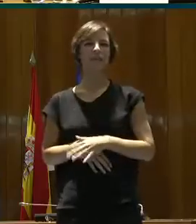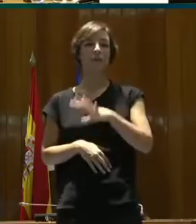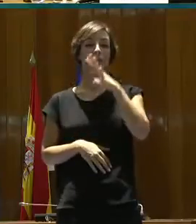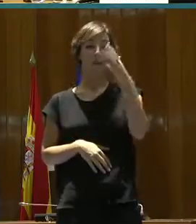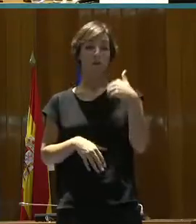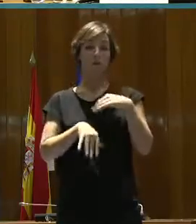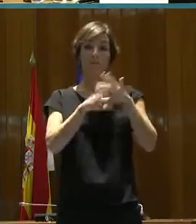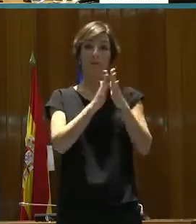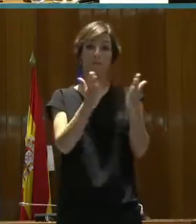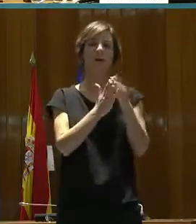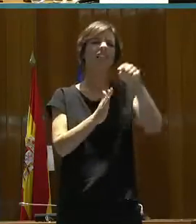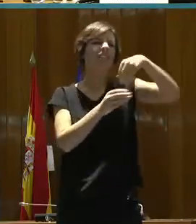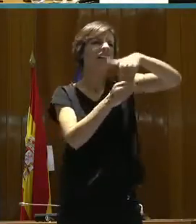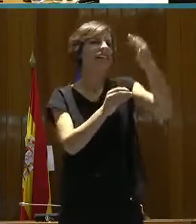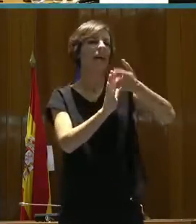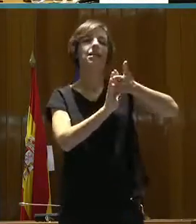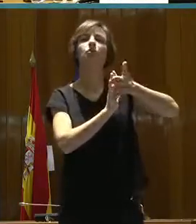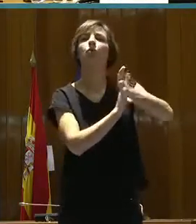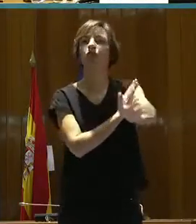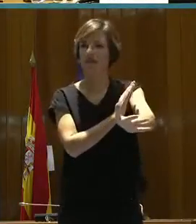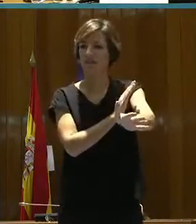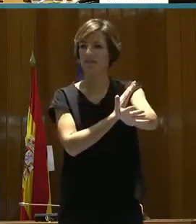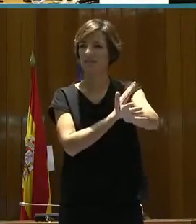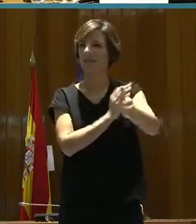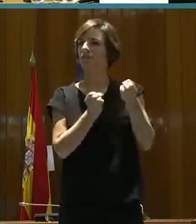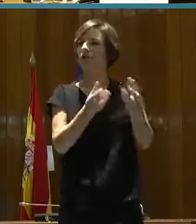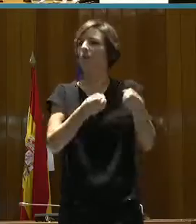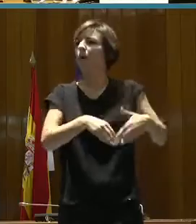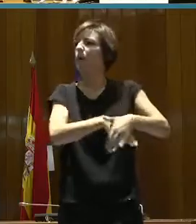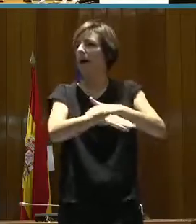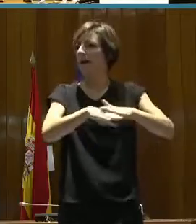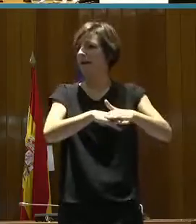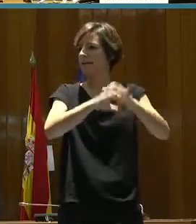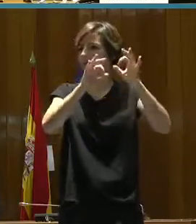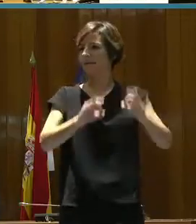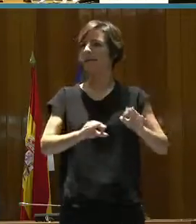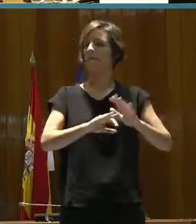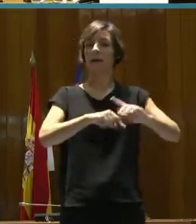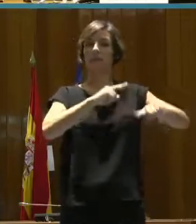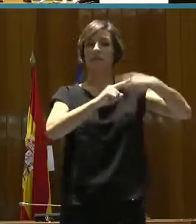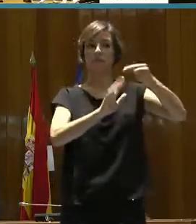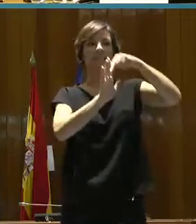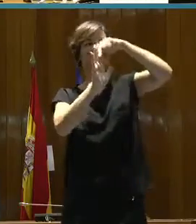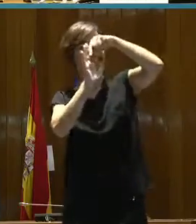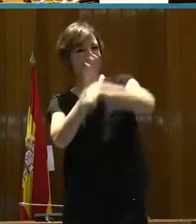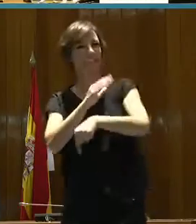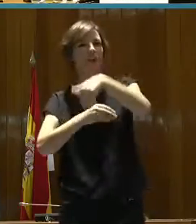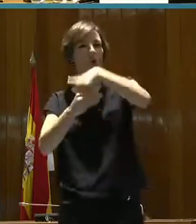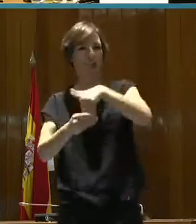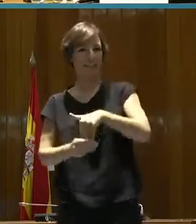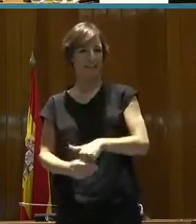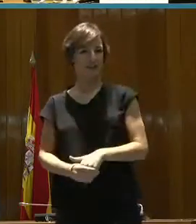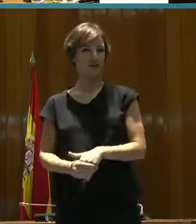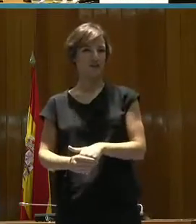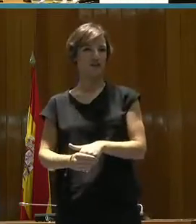las instrucciones, contiene las instrucciones y la información de base para implementar, es decir, para desarrollar el contenido a partir